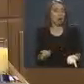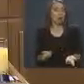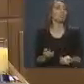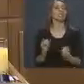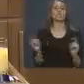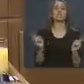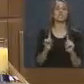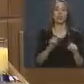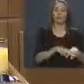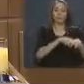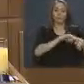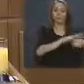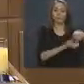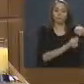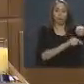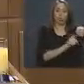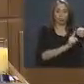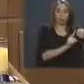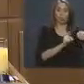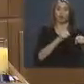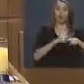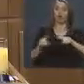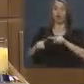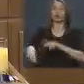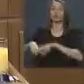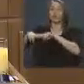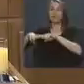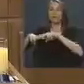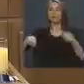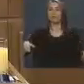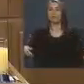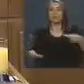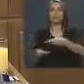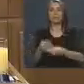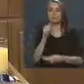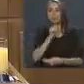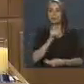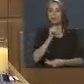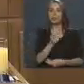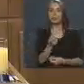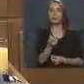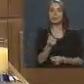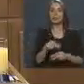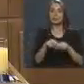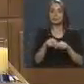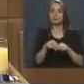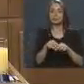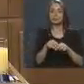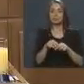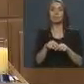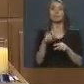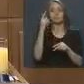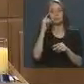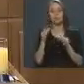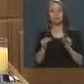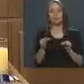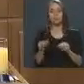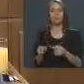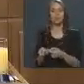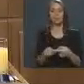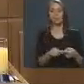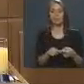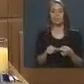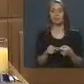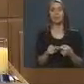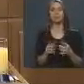ventura no es este fondo, podrá ser a otro. Vaya que nos hacen falta recursos para los sistemas de seguridad social.